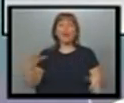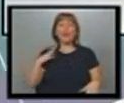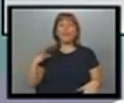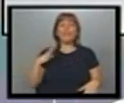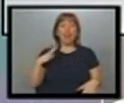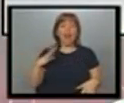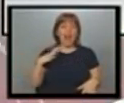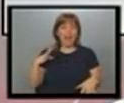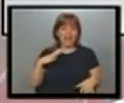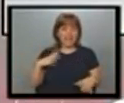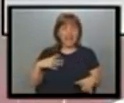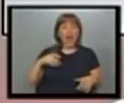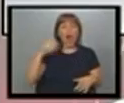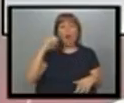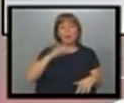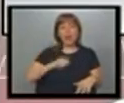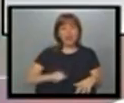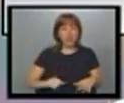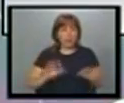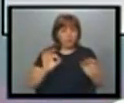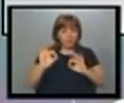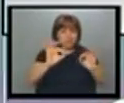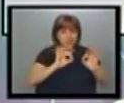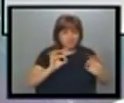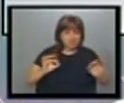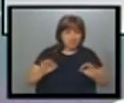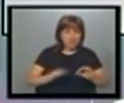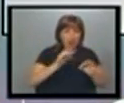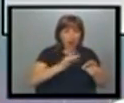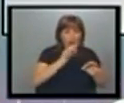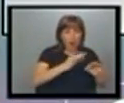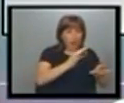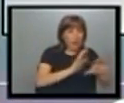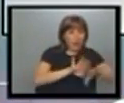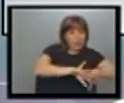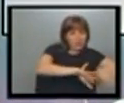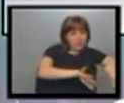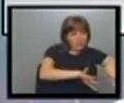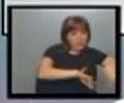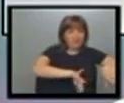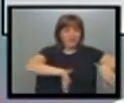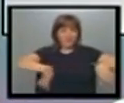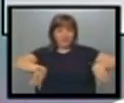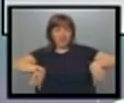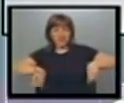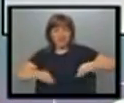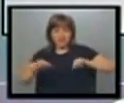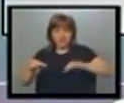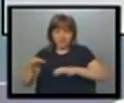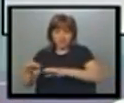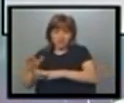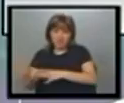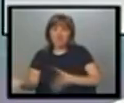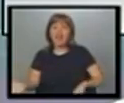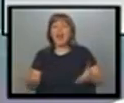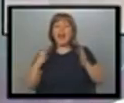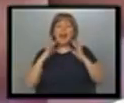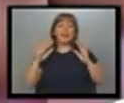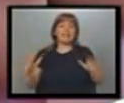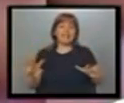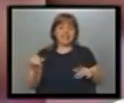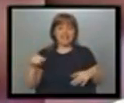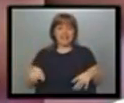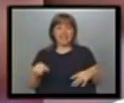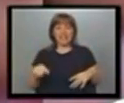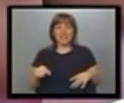terminen detalles de la operación, terminar de unir otros órganos que quedaron en ese momento comprometidos, y que